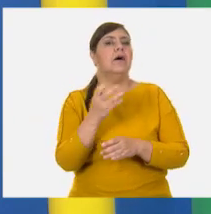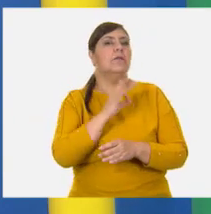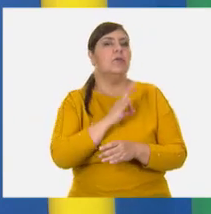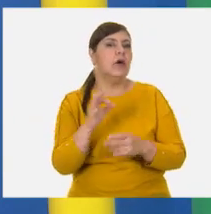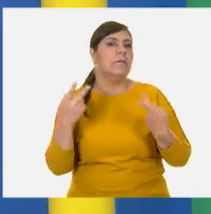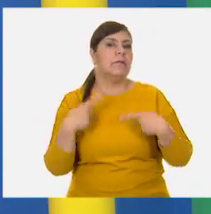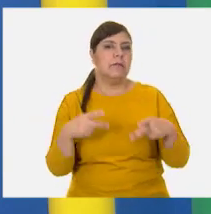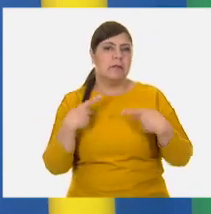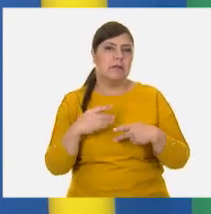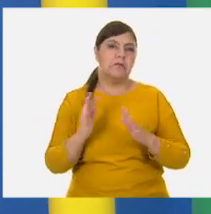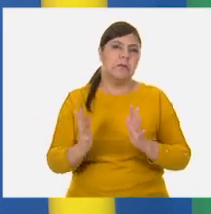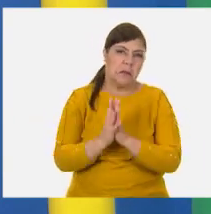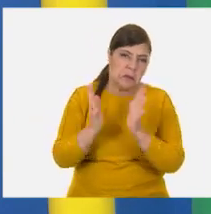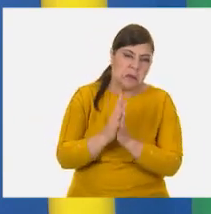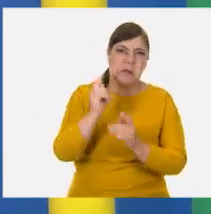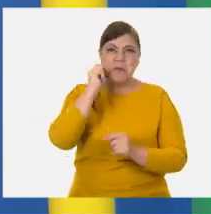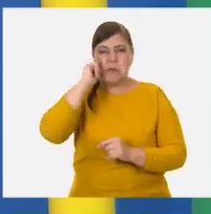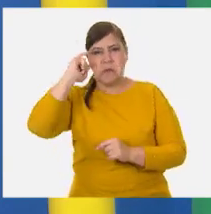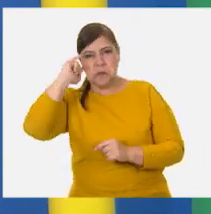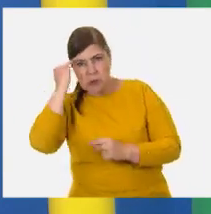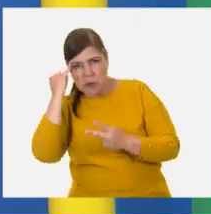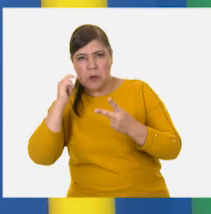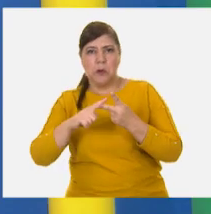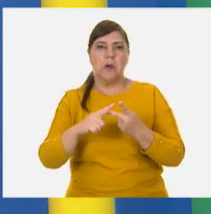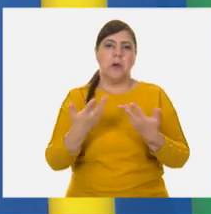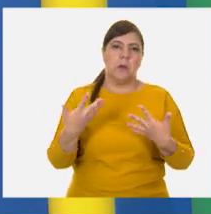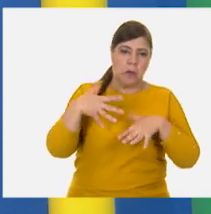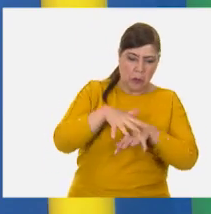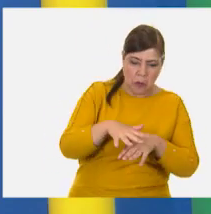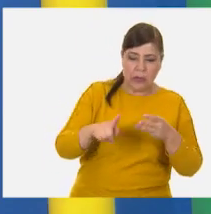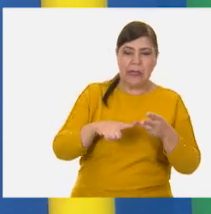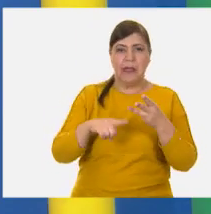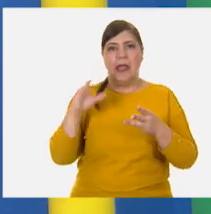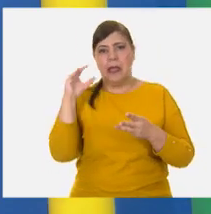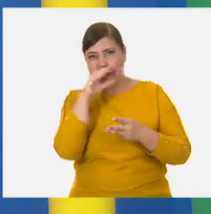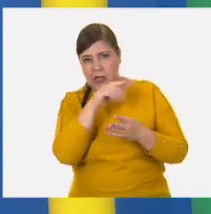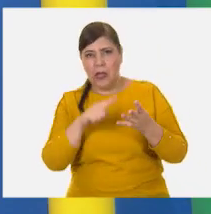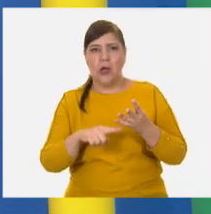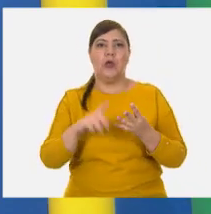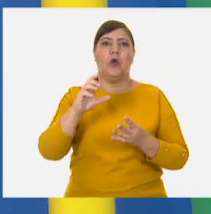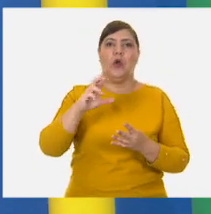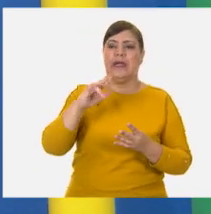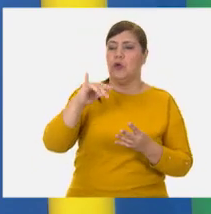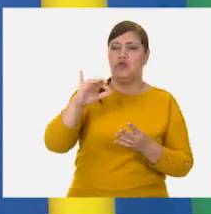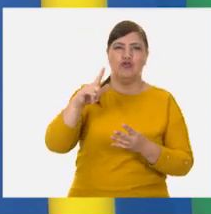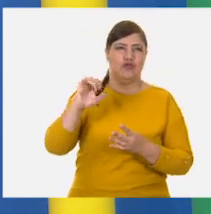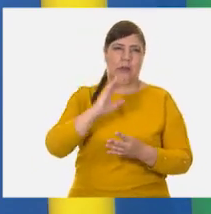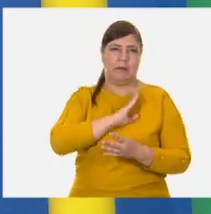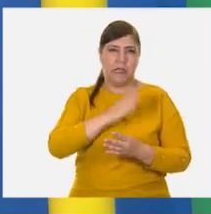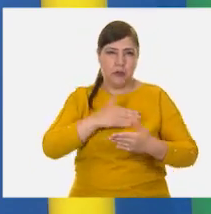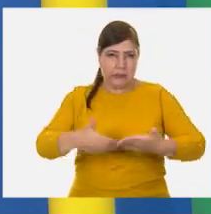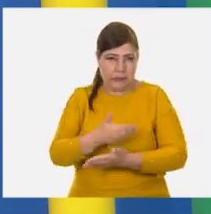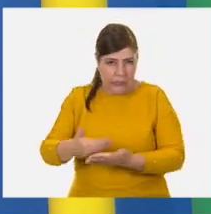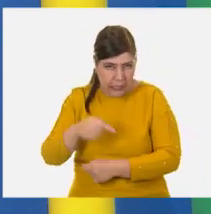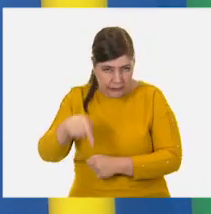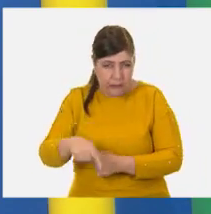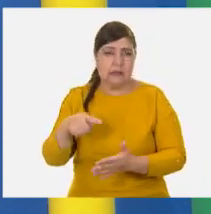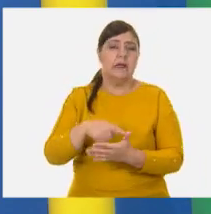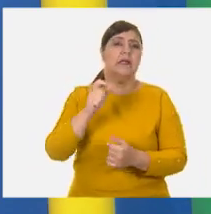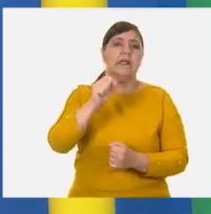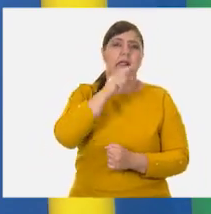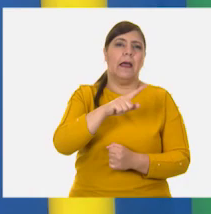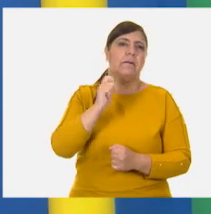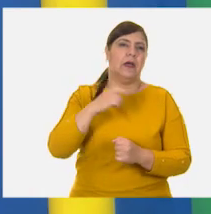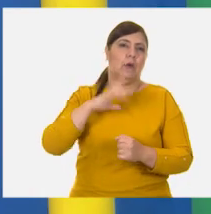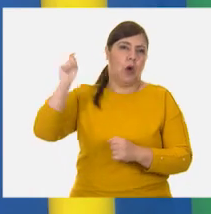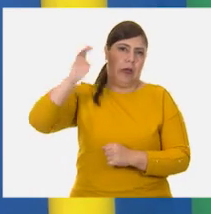indígenas, mestizos, negros, criollos y peninsulares. Para esa ocasión, los indígenas